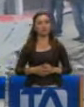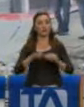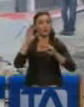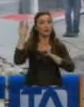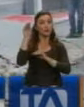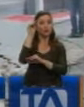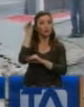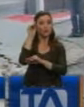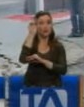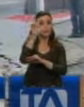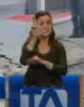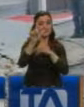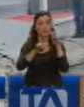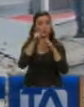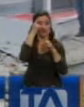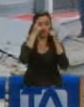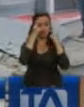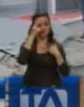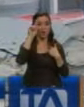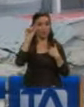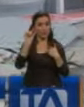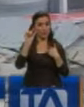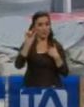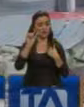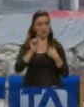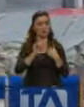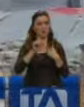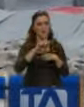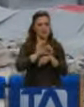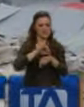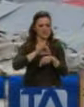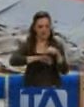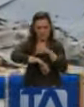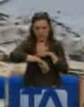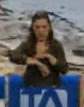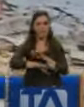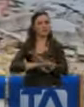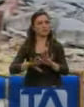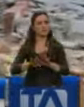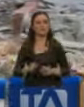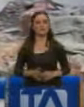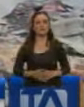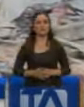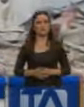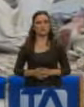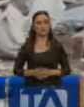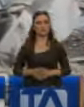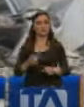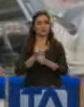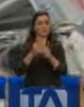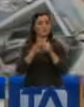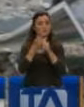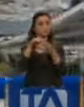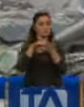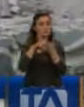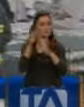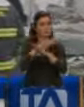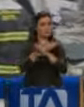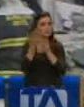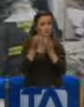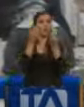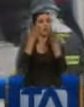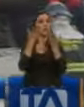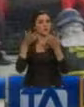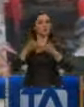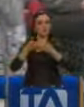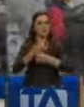atendió 3 personas con heridas menores, laceraciones por vidrios. Ustedes ya han podido realizar los primeros estudios preliminares aquí. ¿Cuántos